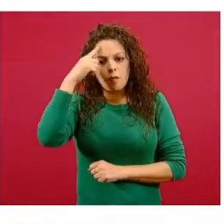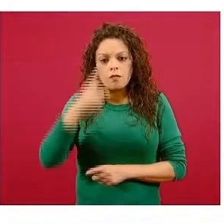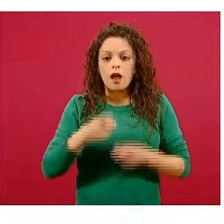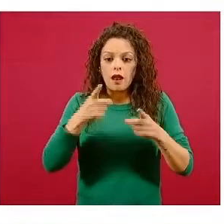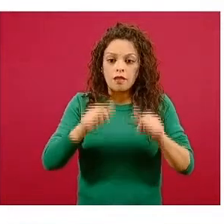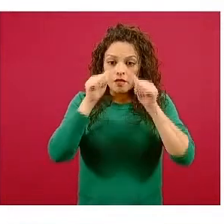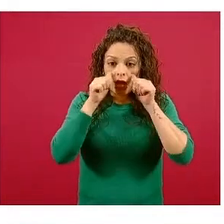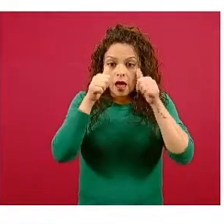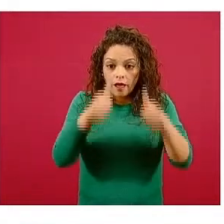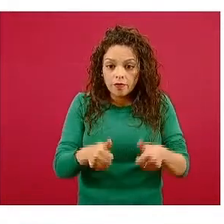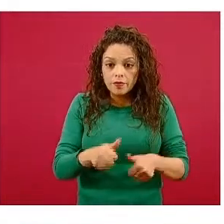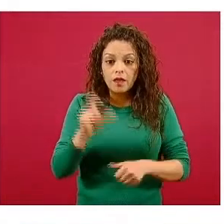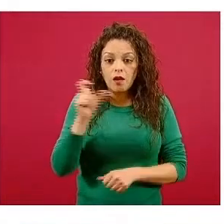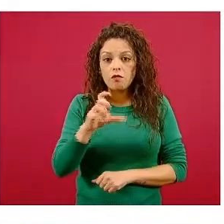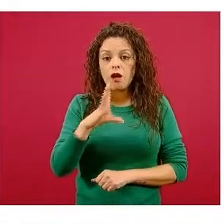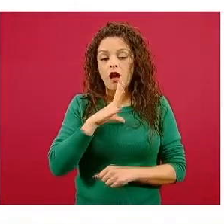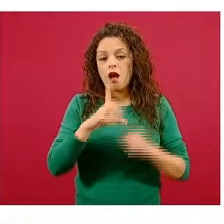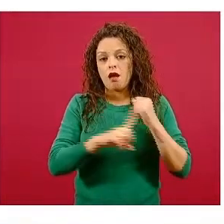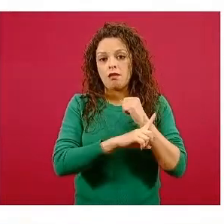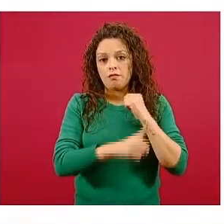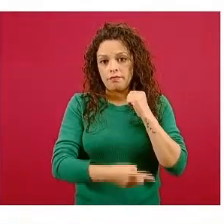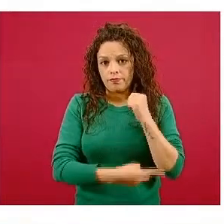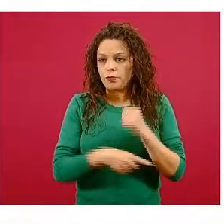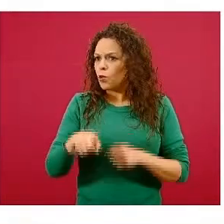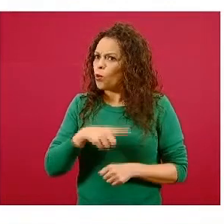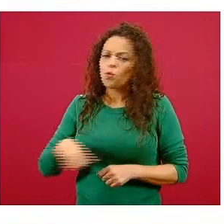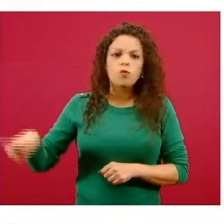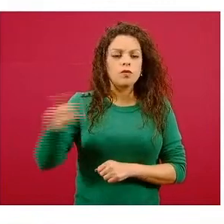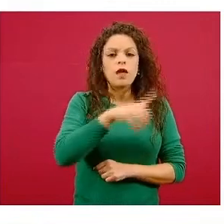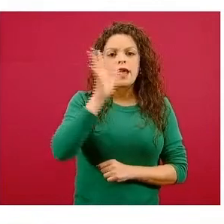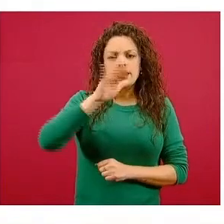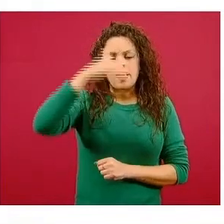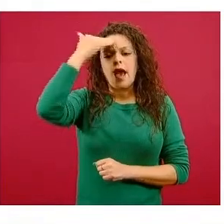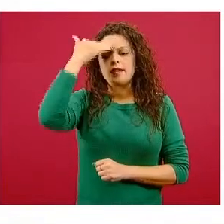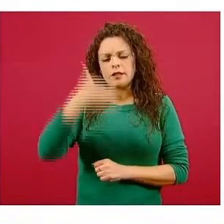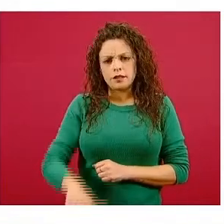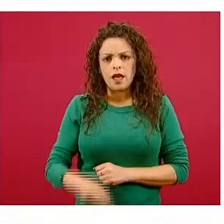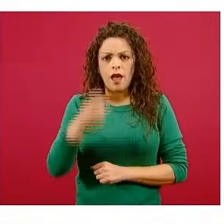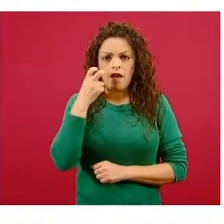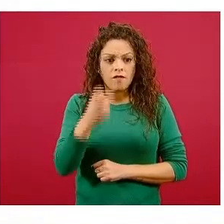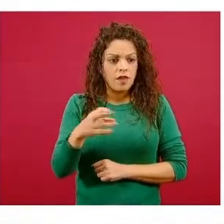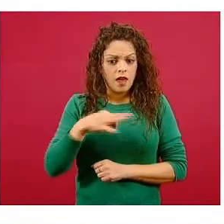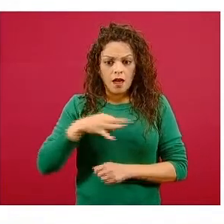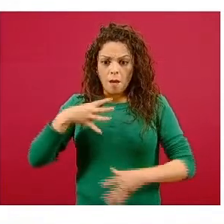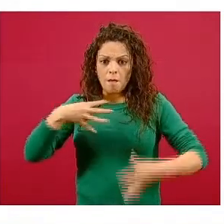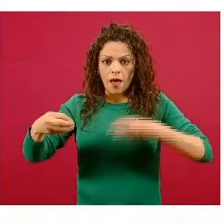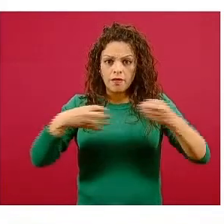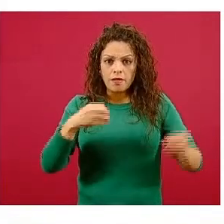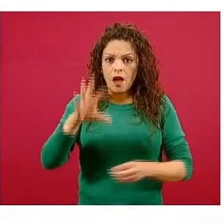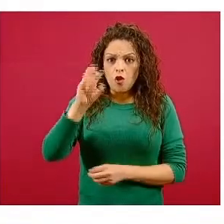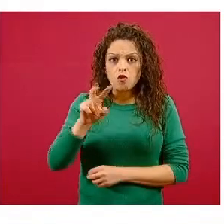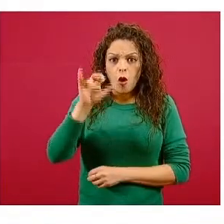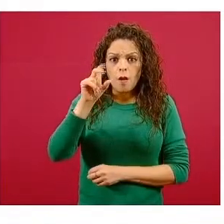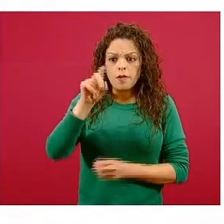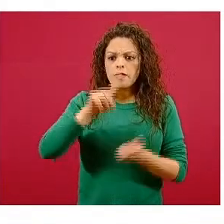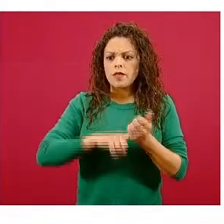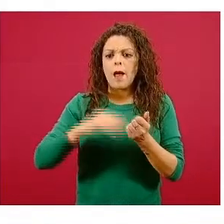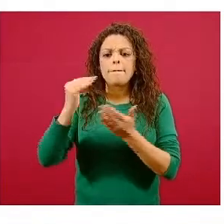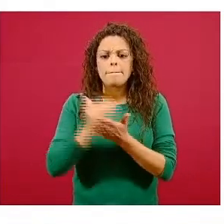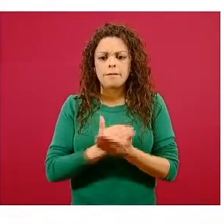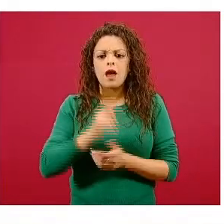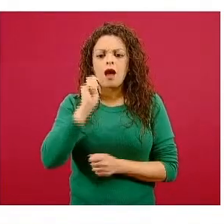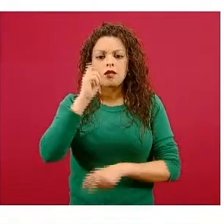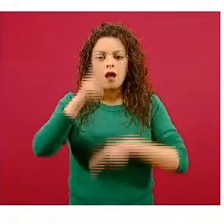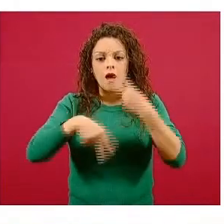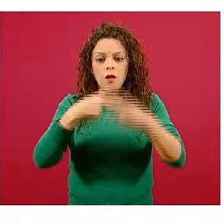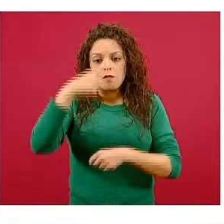prenatal. Y como ustedes ya saben, la pandemia de COVID ha disminuido el número de mujeres que acuden a este control de embarazo y por lo